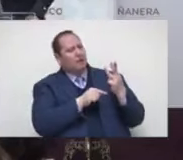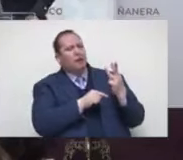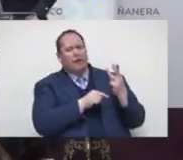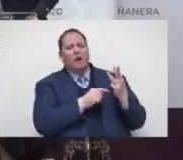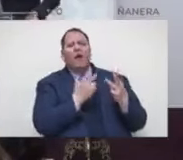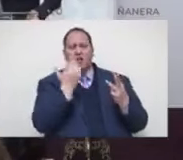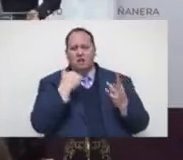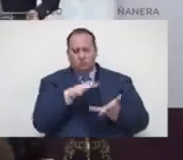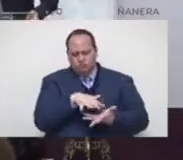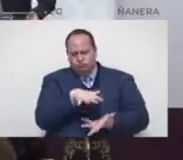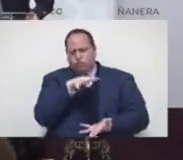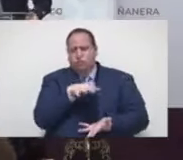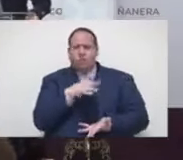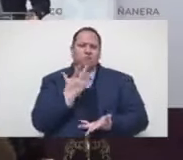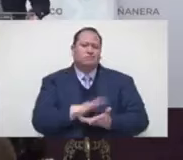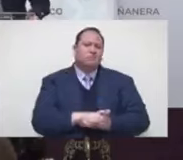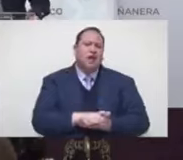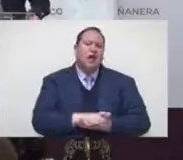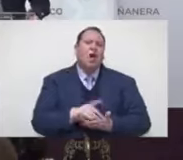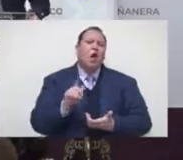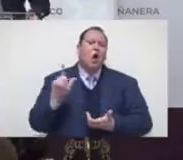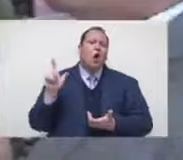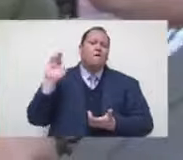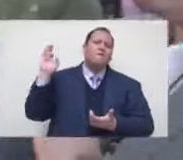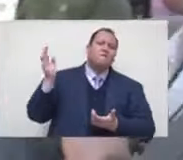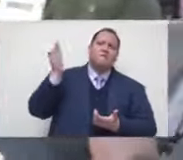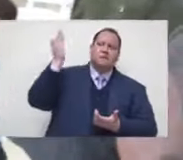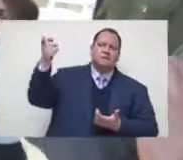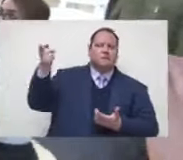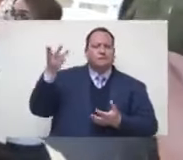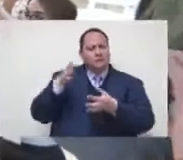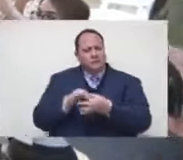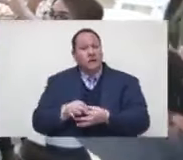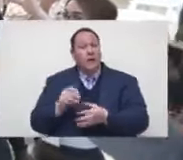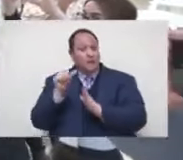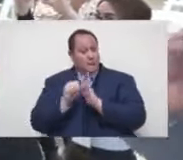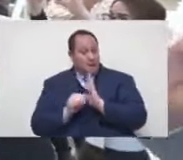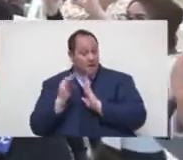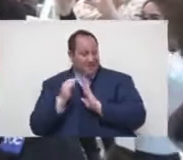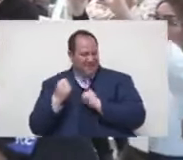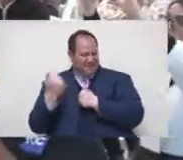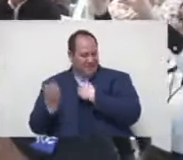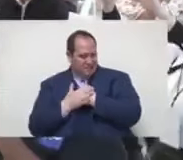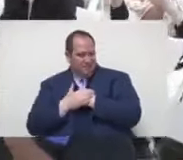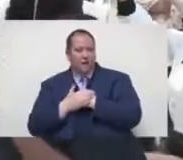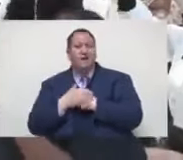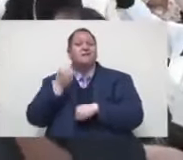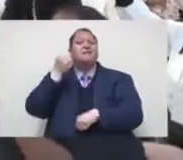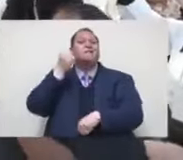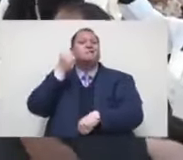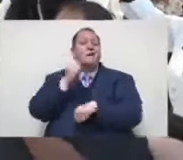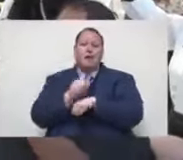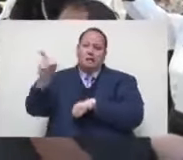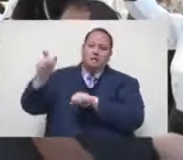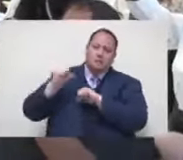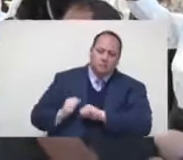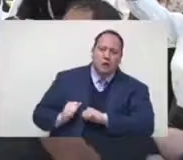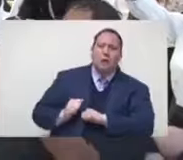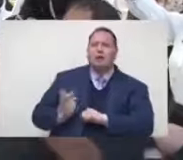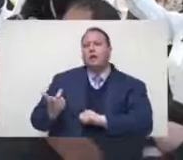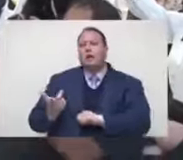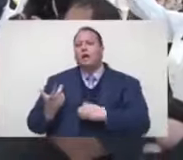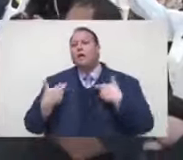tenemos expedientes armados para elevarlos a la federación. Justamente en el mes de febrero tengo una junta regional con el secretario ejecutivo donde asiste el